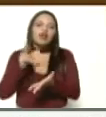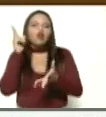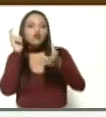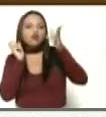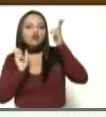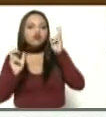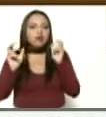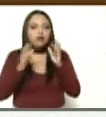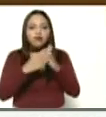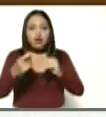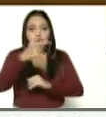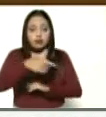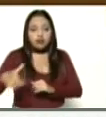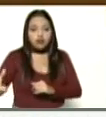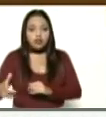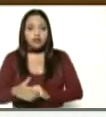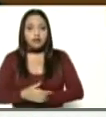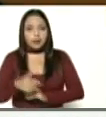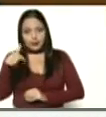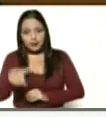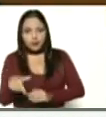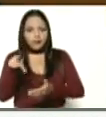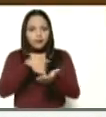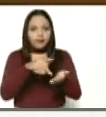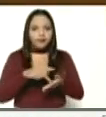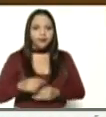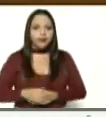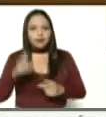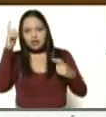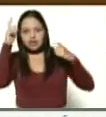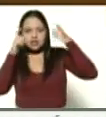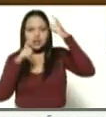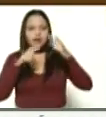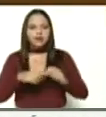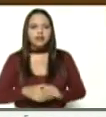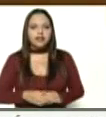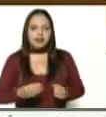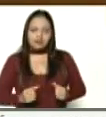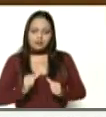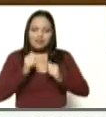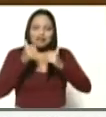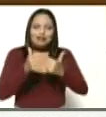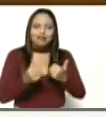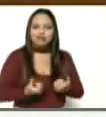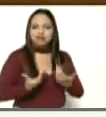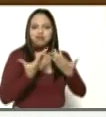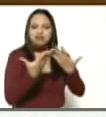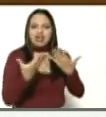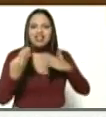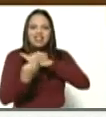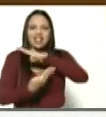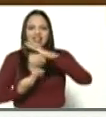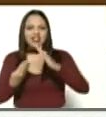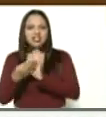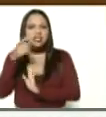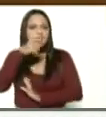estamos acá, todas las generaciones que estamos acá, desde que Chávez emergió de la base de